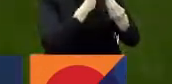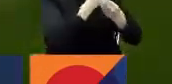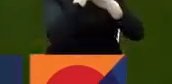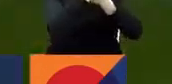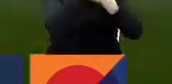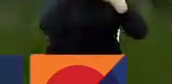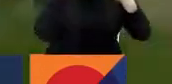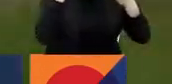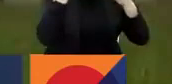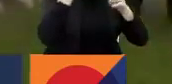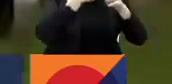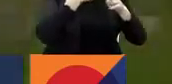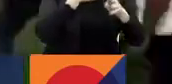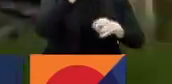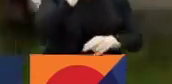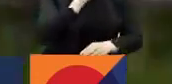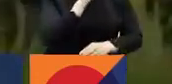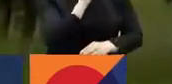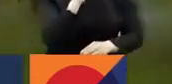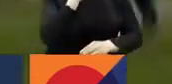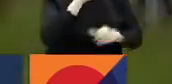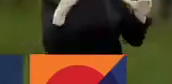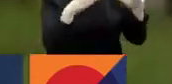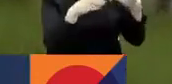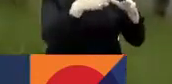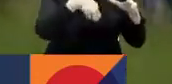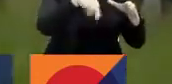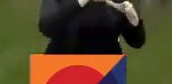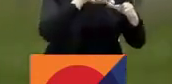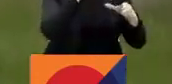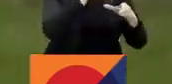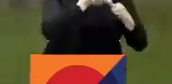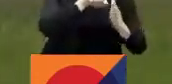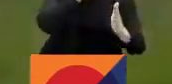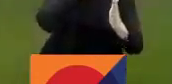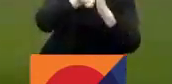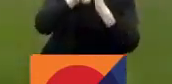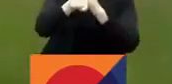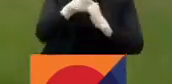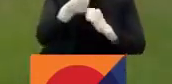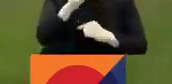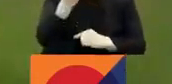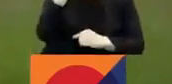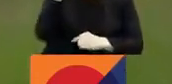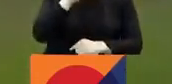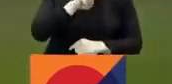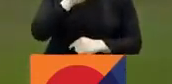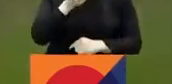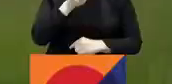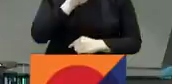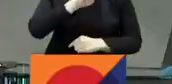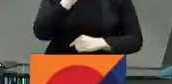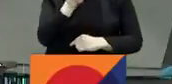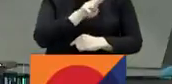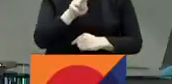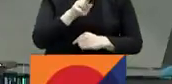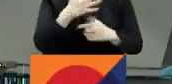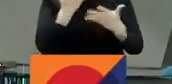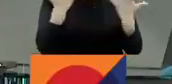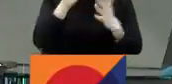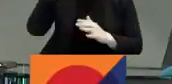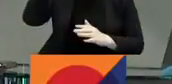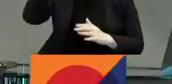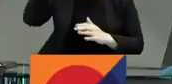y posterior asesinato del agente del CTI Mario Fernando Herrera, ocurrido el pasado 26 de marzo en Caloto.